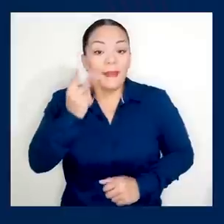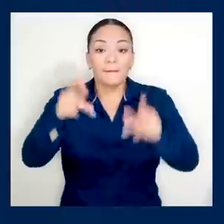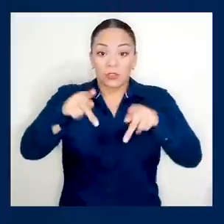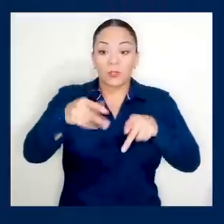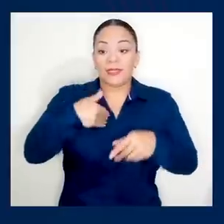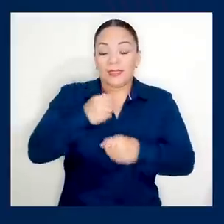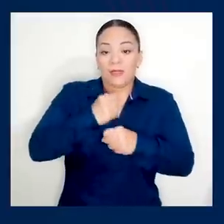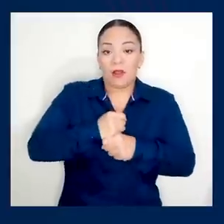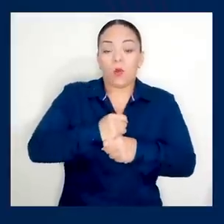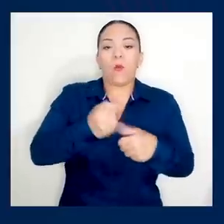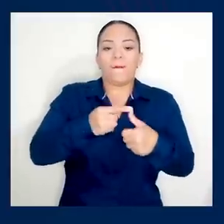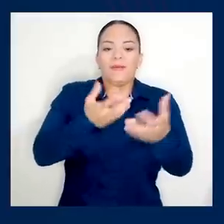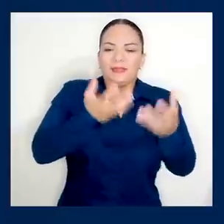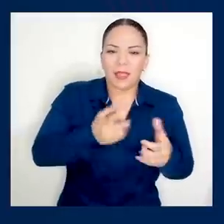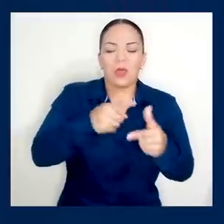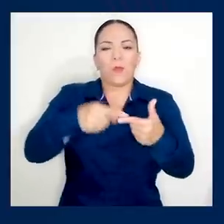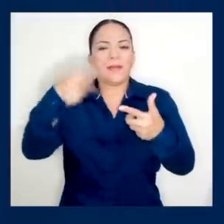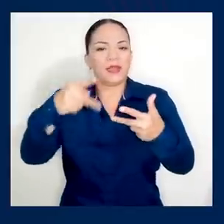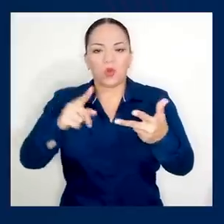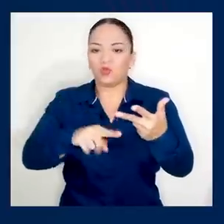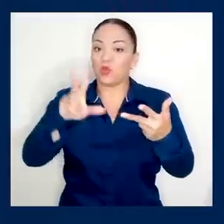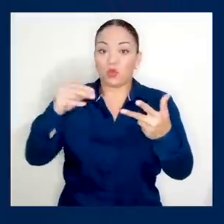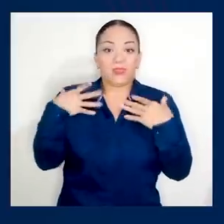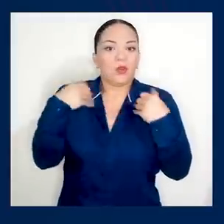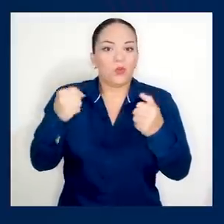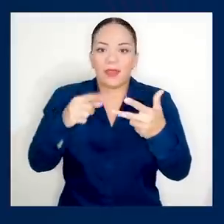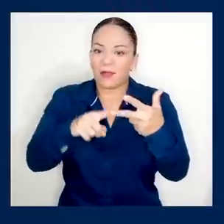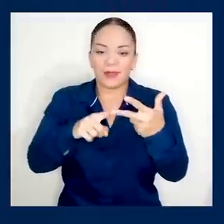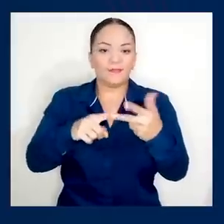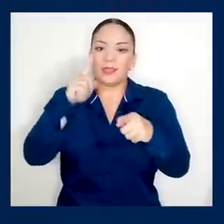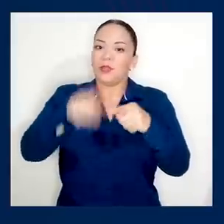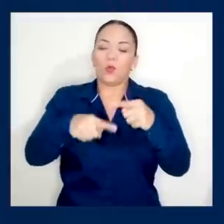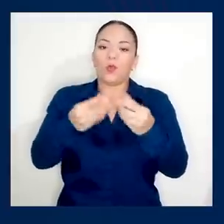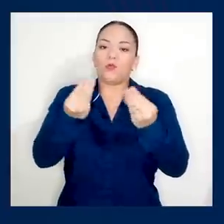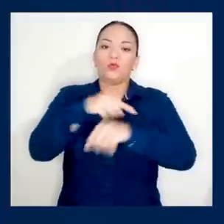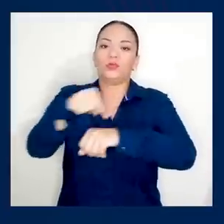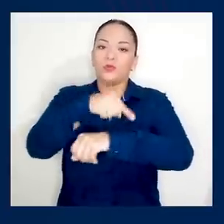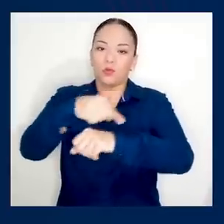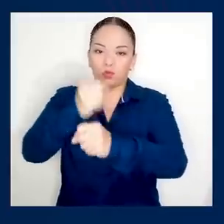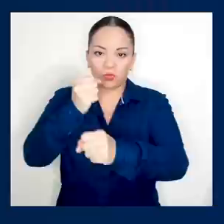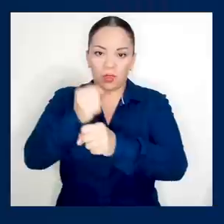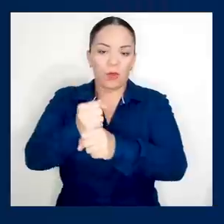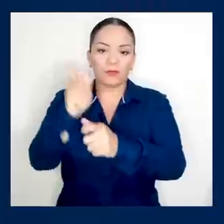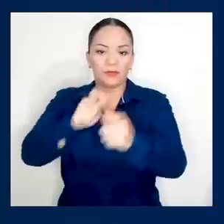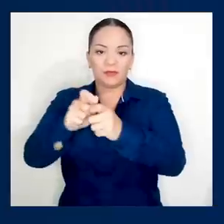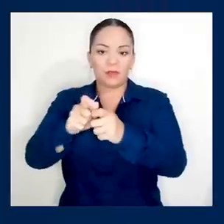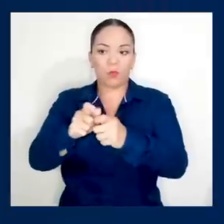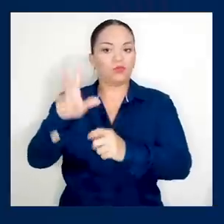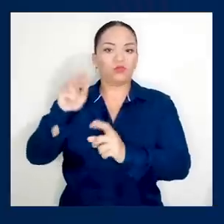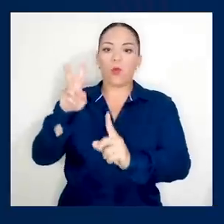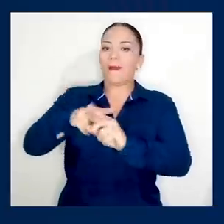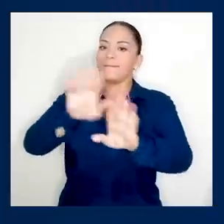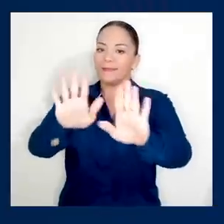labores pesadas, peligrosas o insalubres, que no pueden exponerse mucho, por ejemplo, a un ambiente de trabajo específico, no les